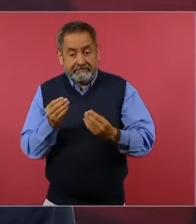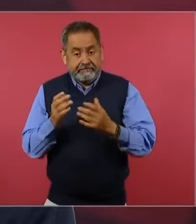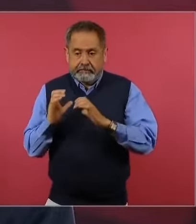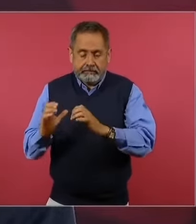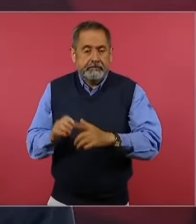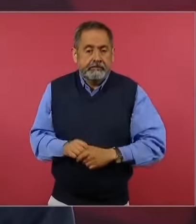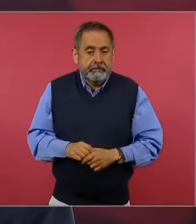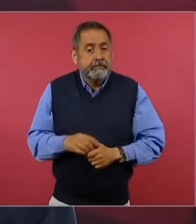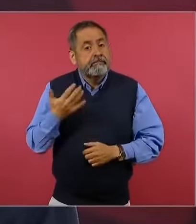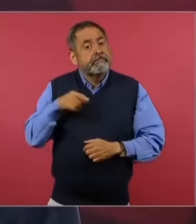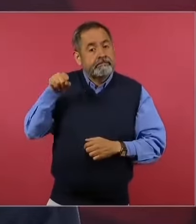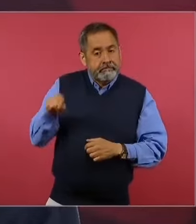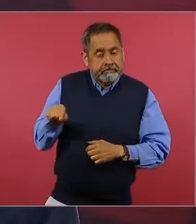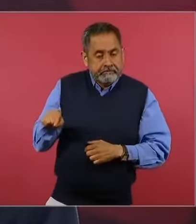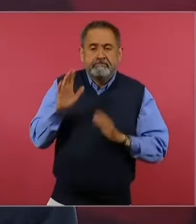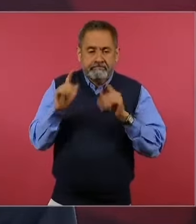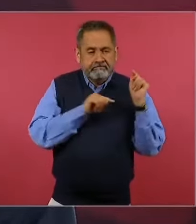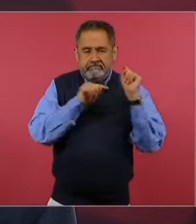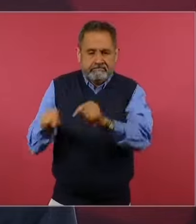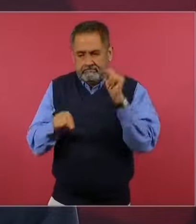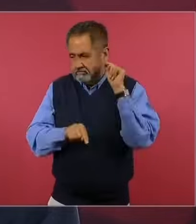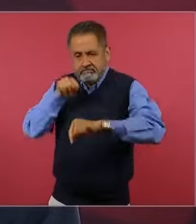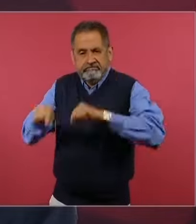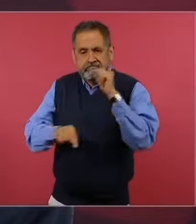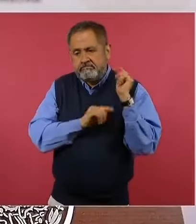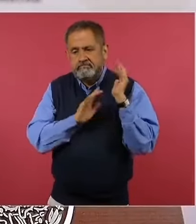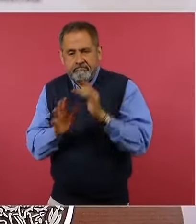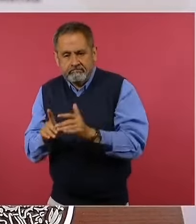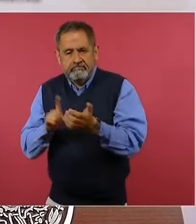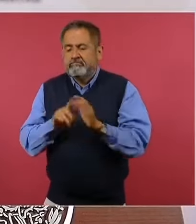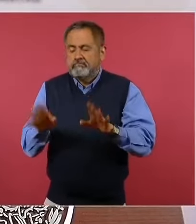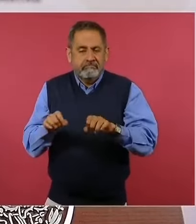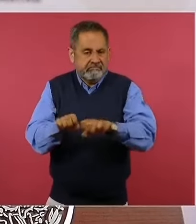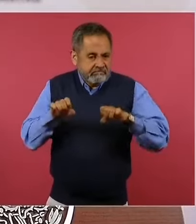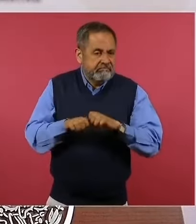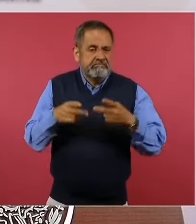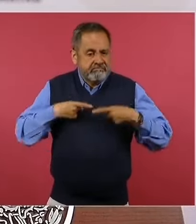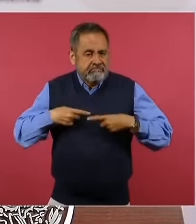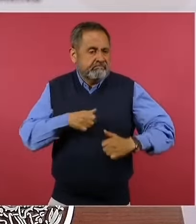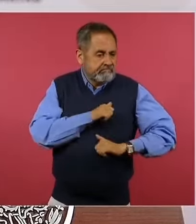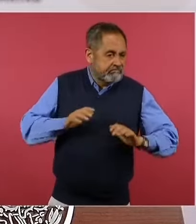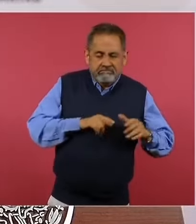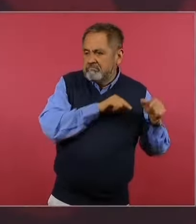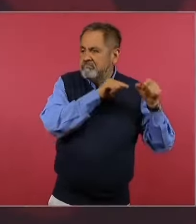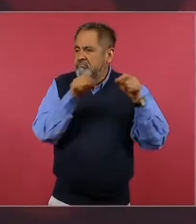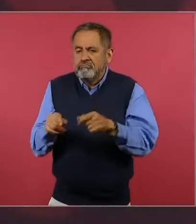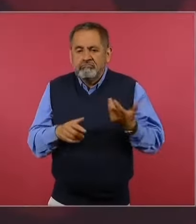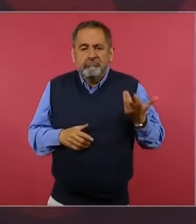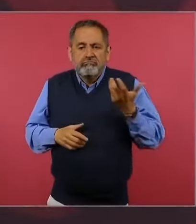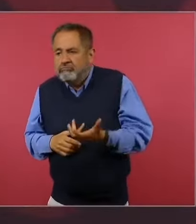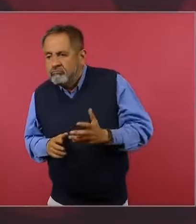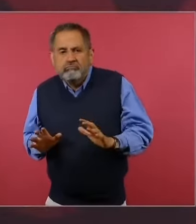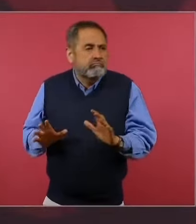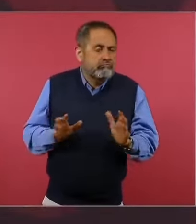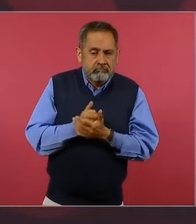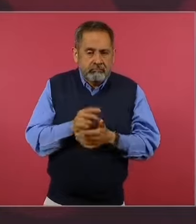y ahí está ya concentrándose el equipo completo. Decirle a la gente